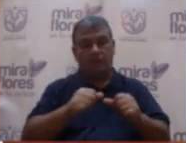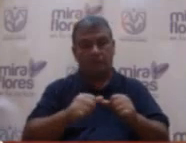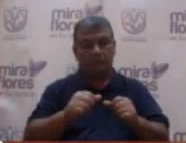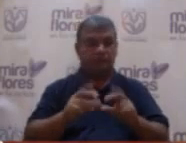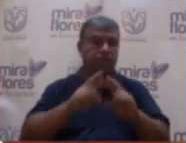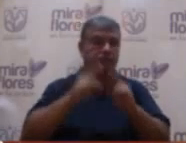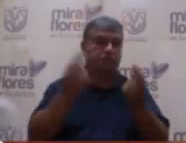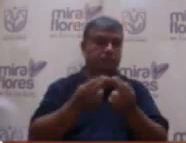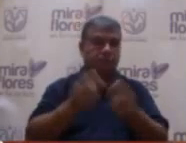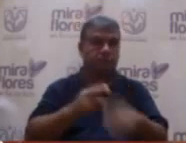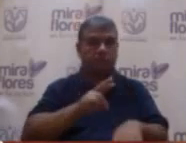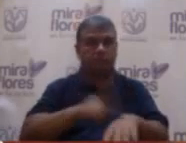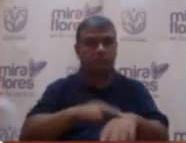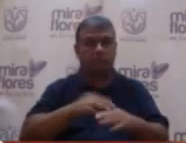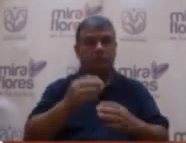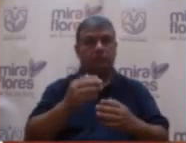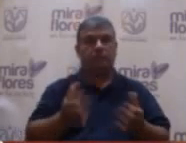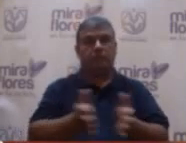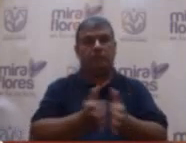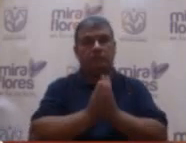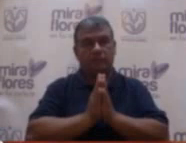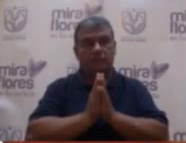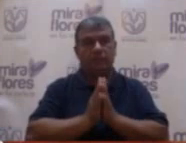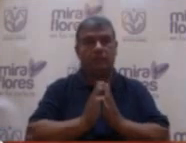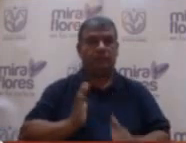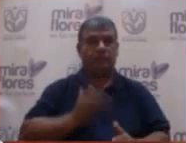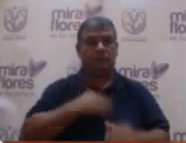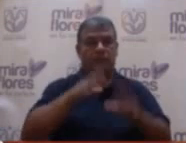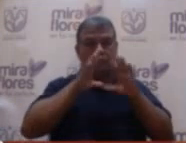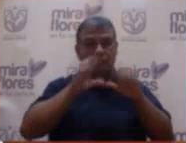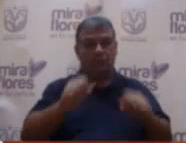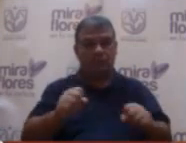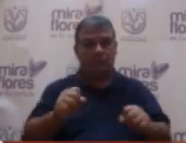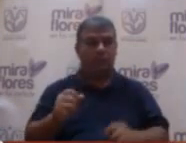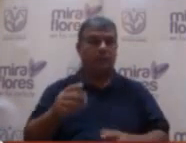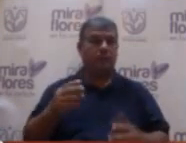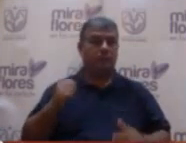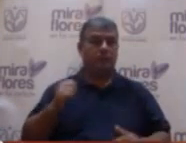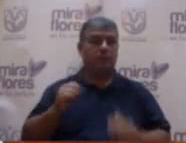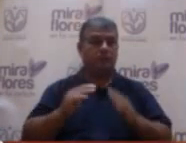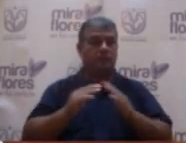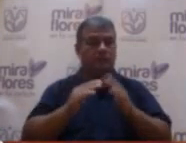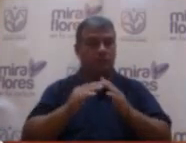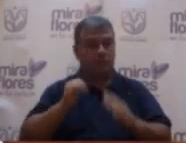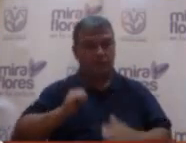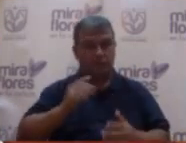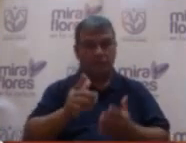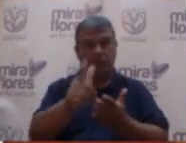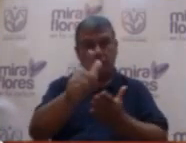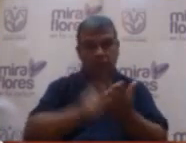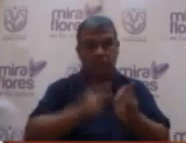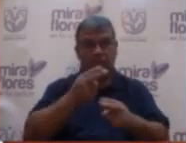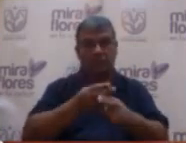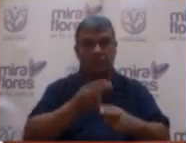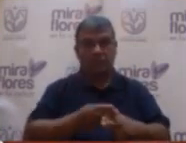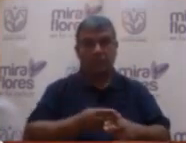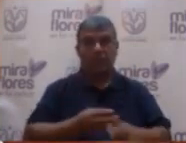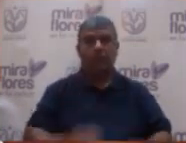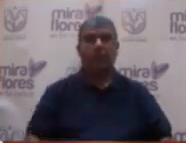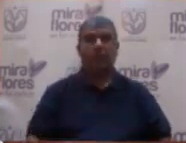ordinaria y como primer término le voy a pedir a nuestra secretaria general del Consejo que se sirva a pasar la lista del caso.